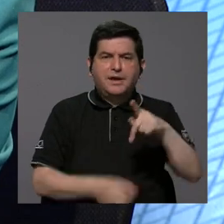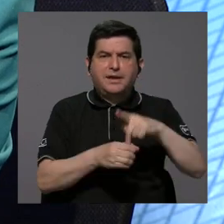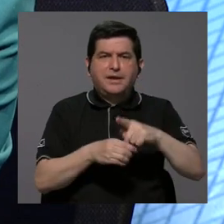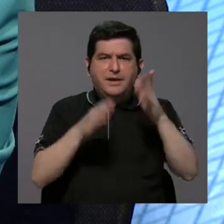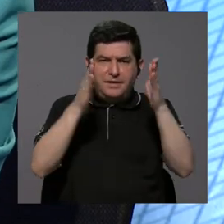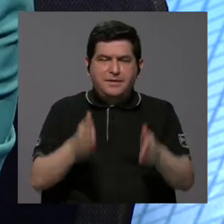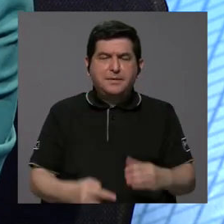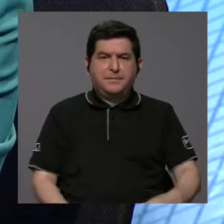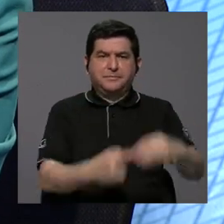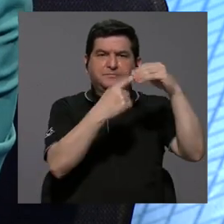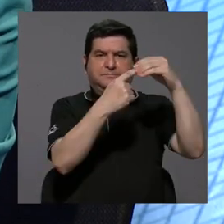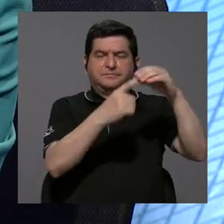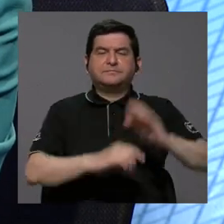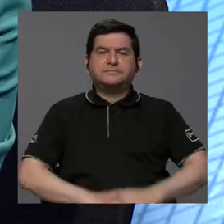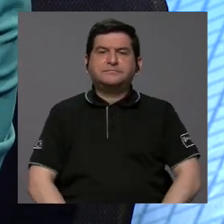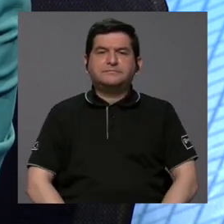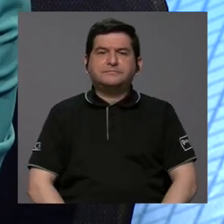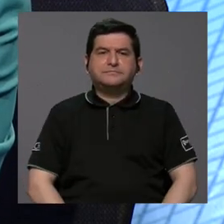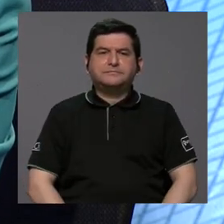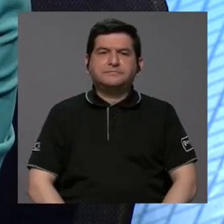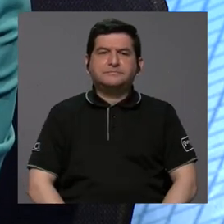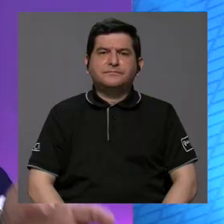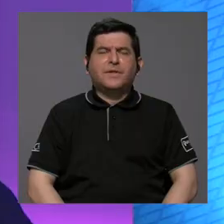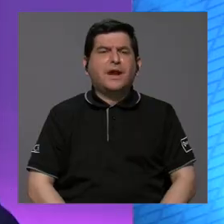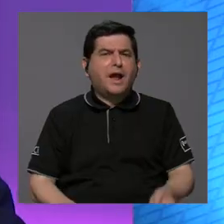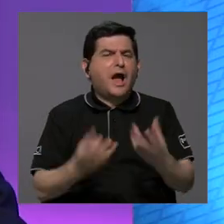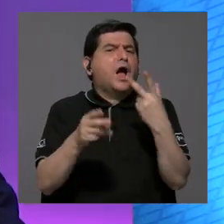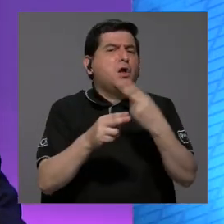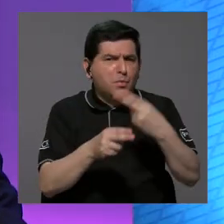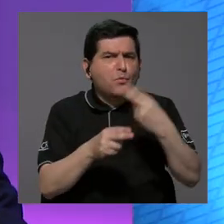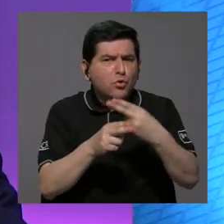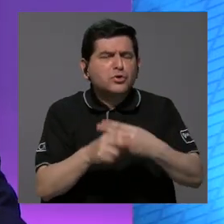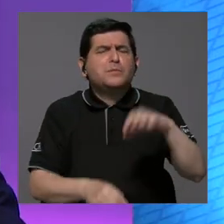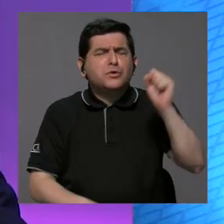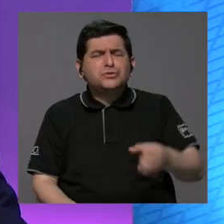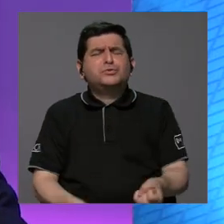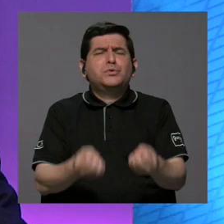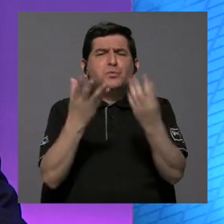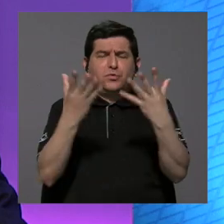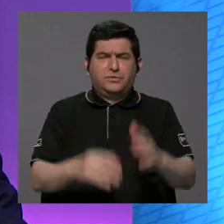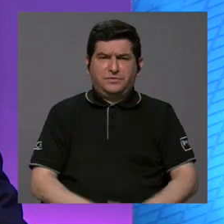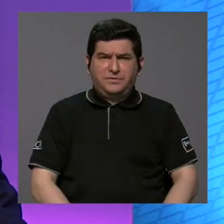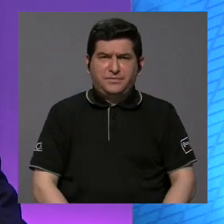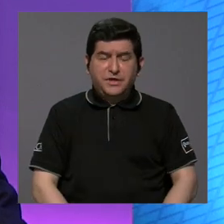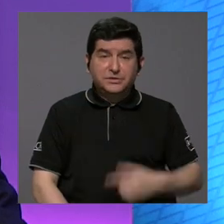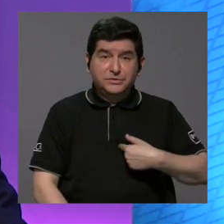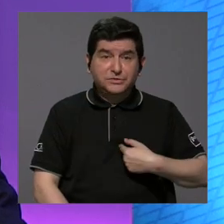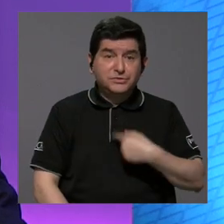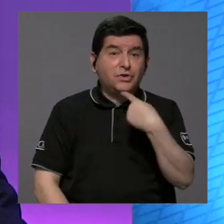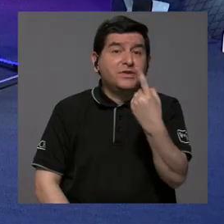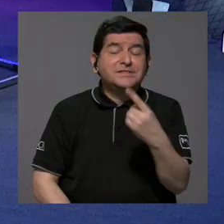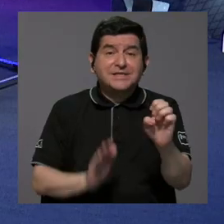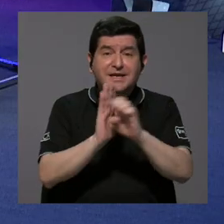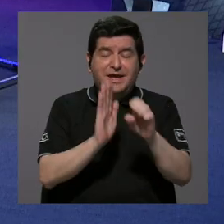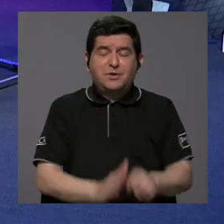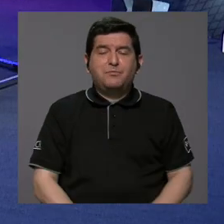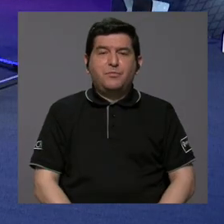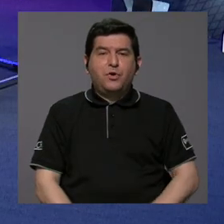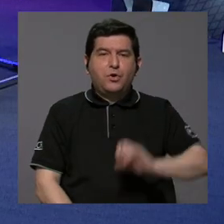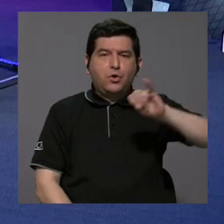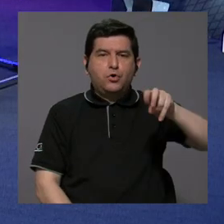protagonista este volvamos hay muchos nombres por ejemplo cuando iba a dar el ejemplo